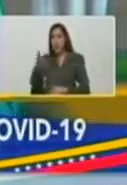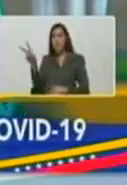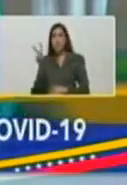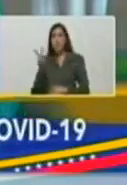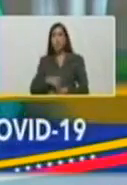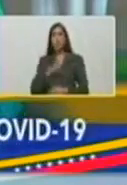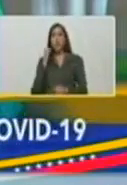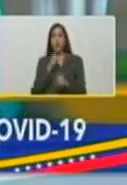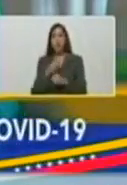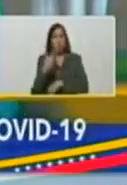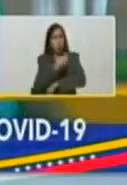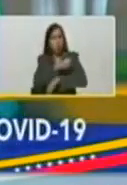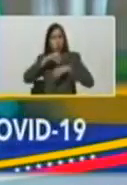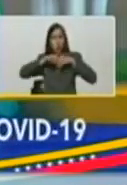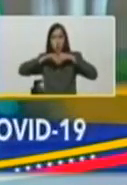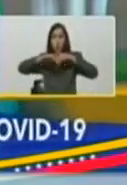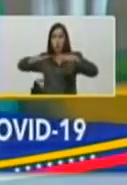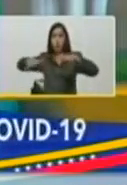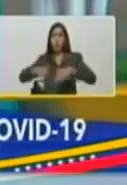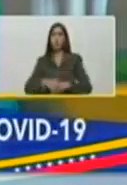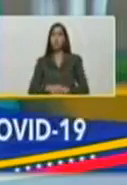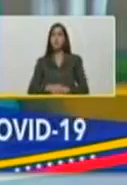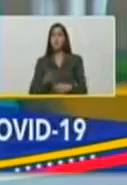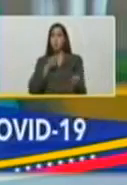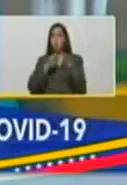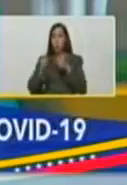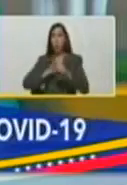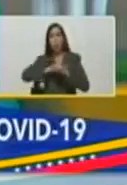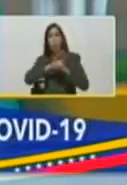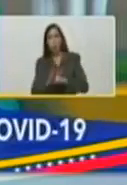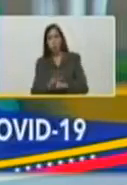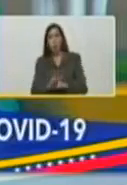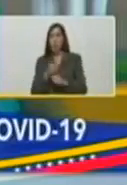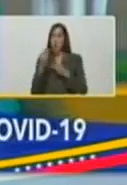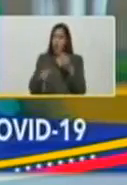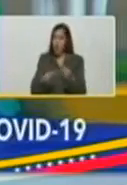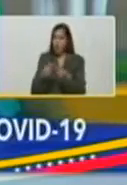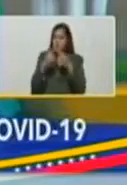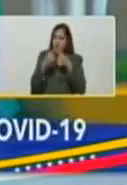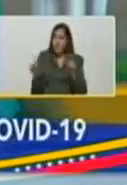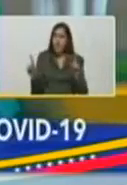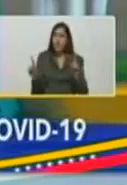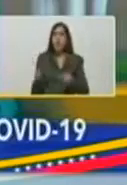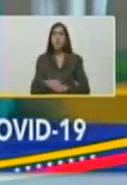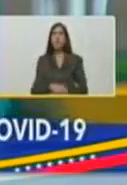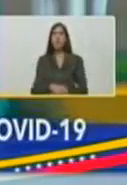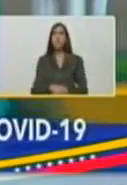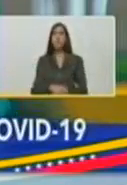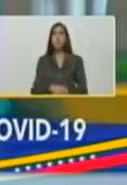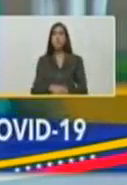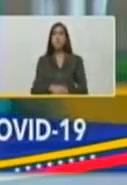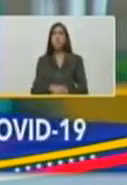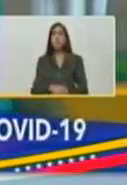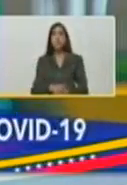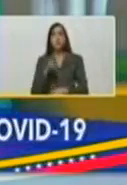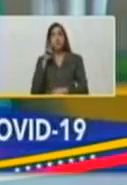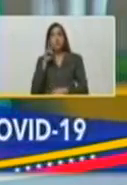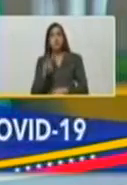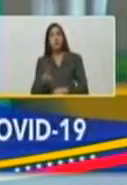de vacunación masiva contra el COVID-19 parece marcar la diferencia. Parece marcar la diferencia